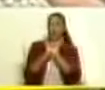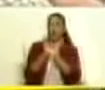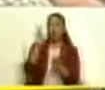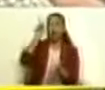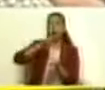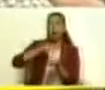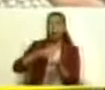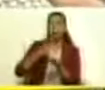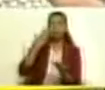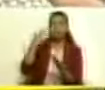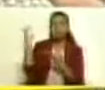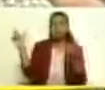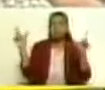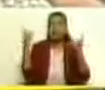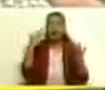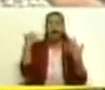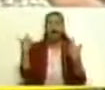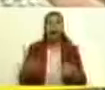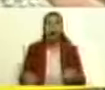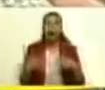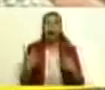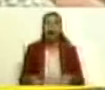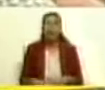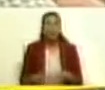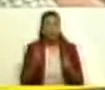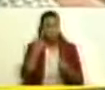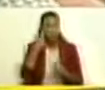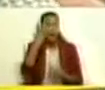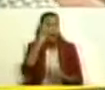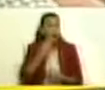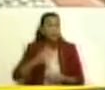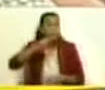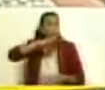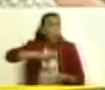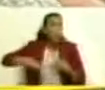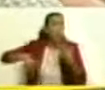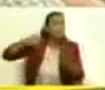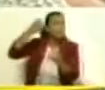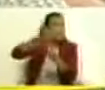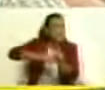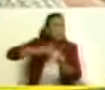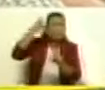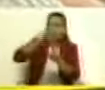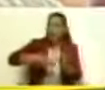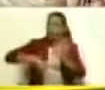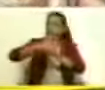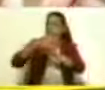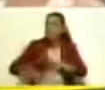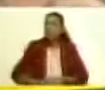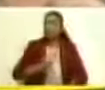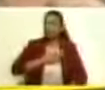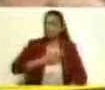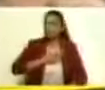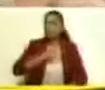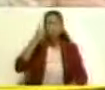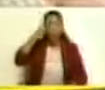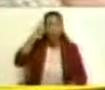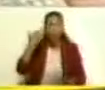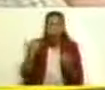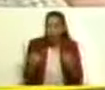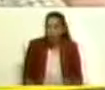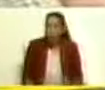ahí atrás, damos cuenta de toda esa historia de luchas que hoy en día nos tiene